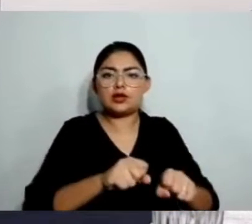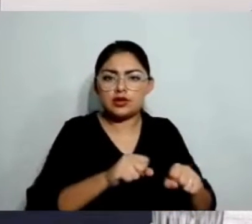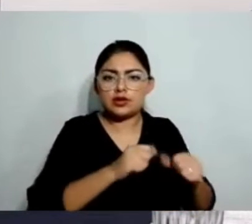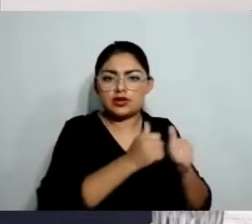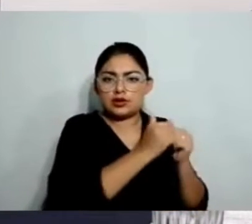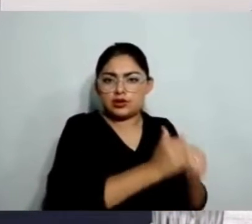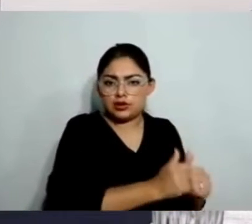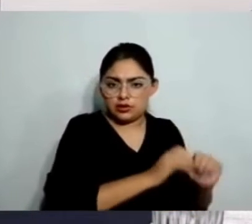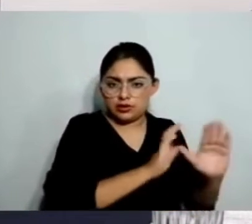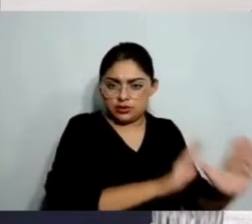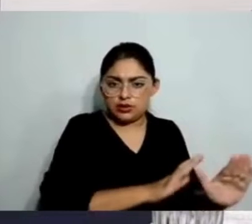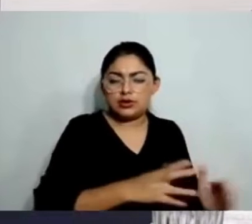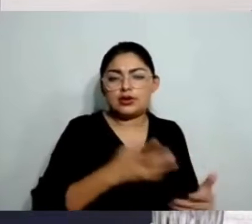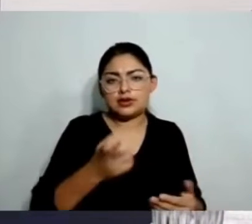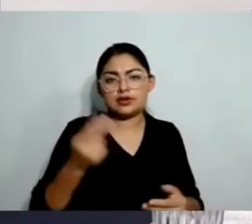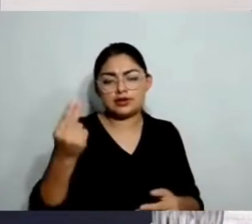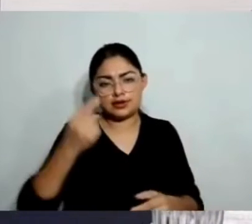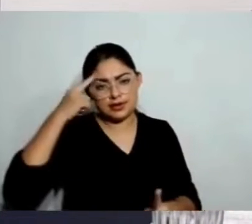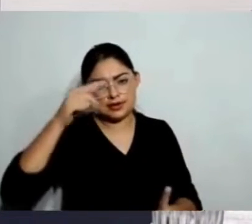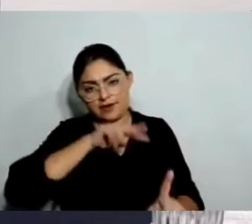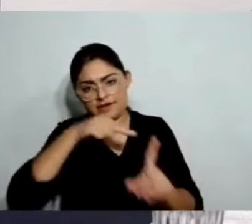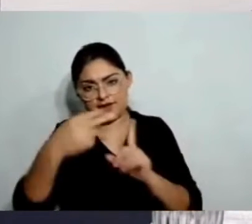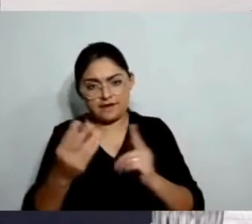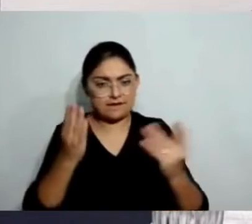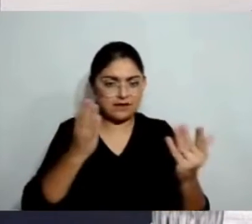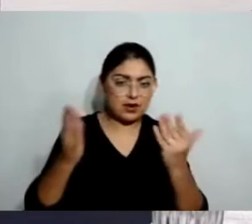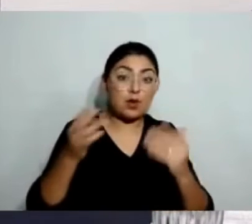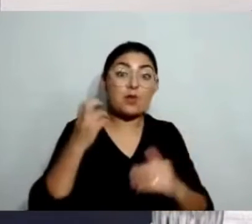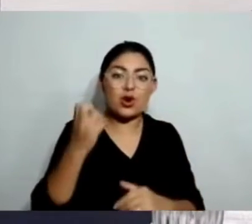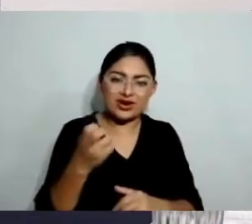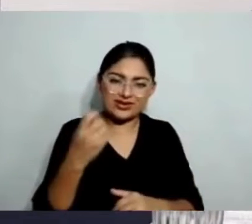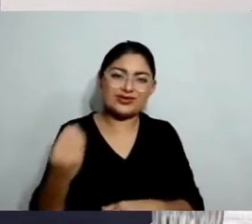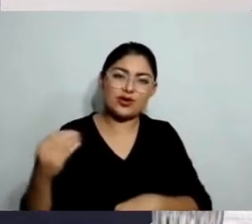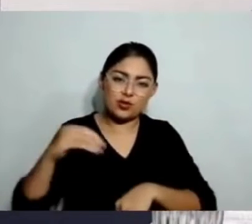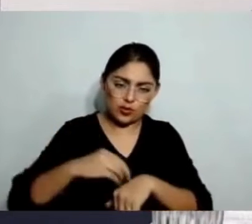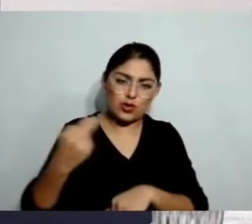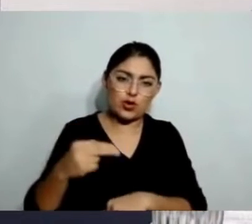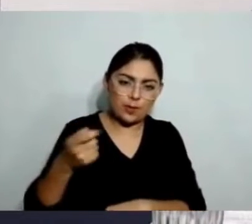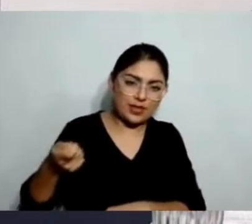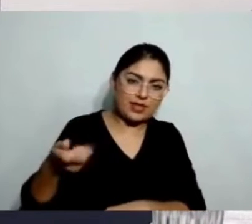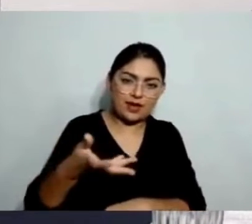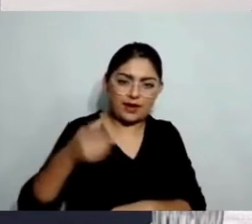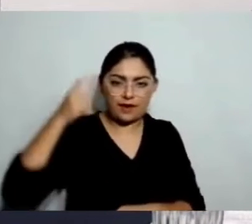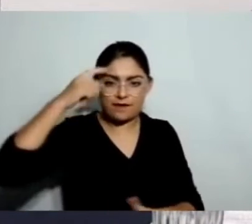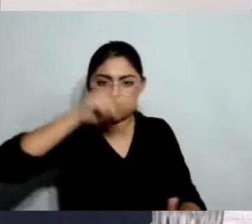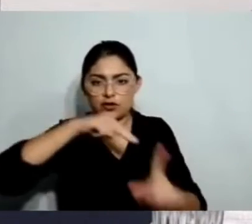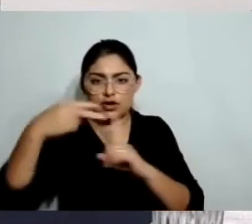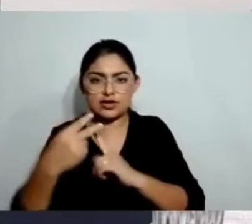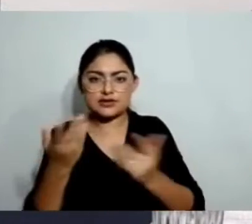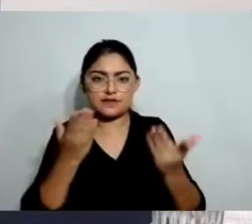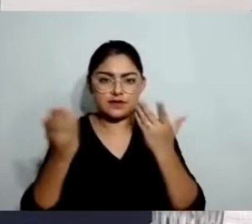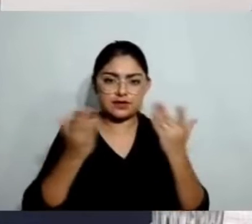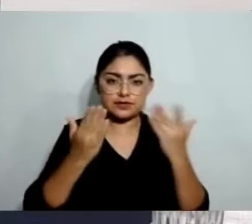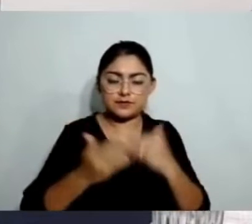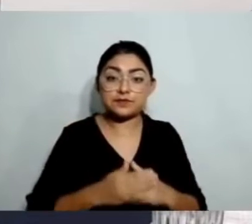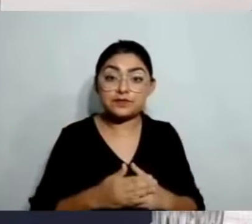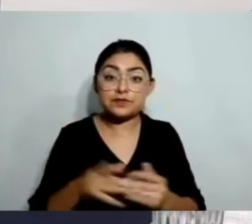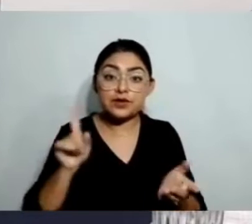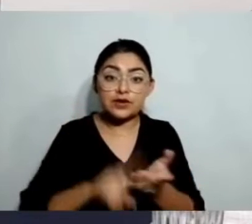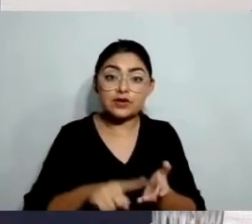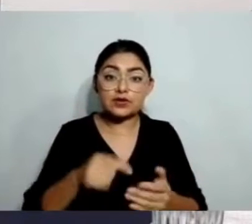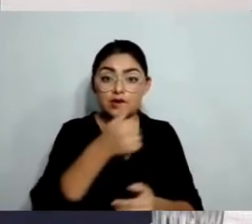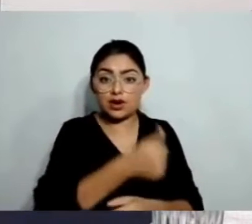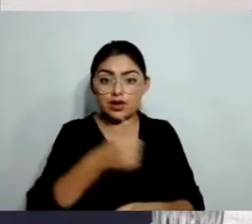diferenciada y por eso se llama enfoques diferenciados y en cada uno de ellos se desarrolla pues Cuáles son los